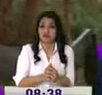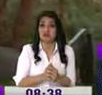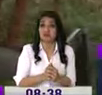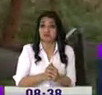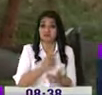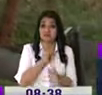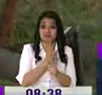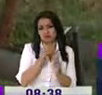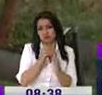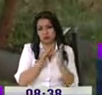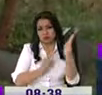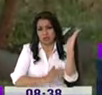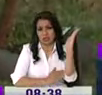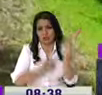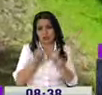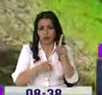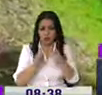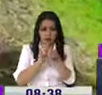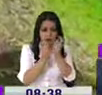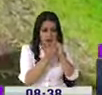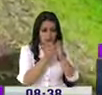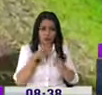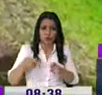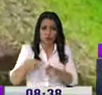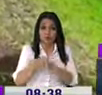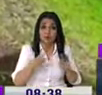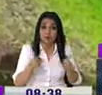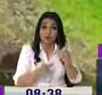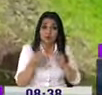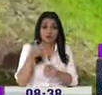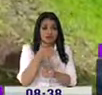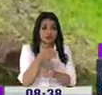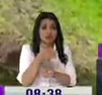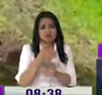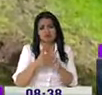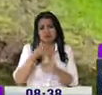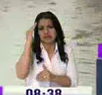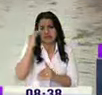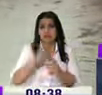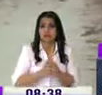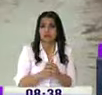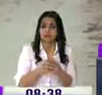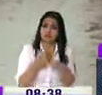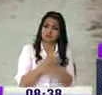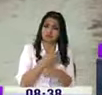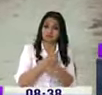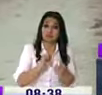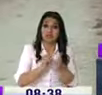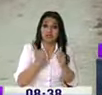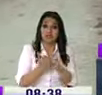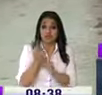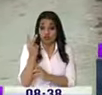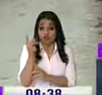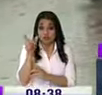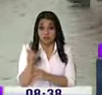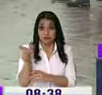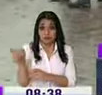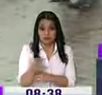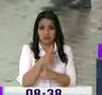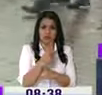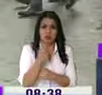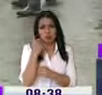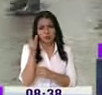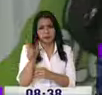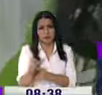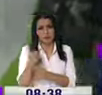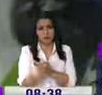de turistas se han modificado, aún el porcentaje que llega es elevado. Se calcula que por cada 2 visitantes nacionales sube un extranjero